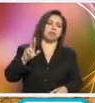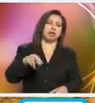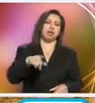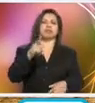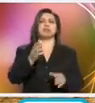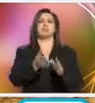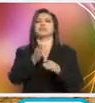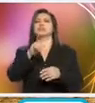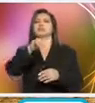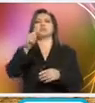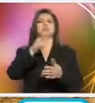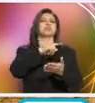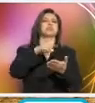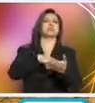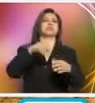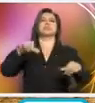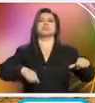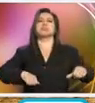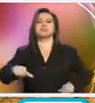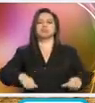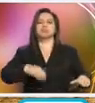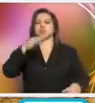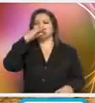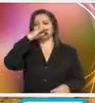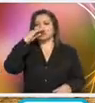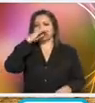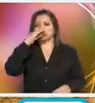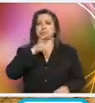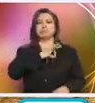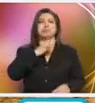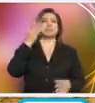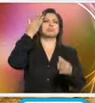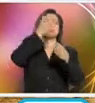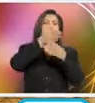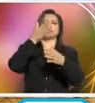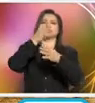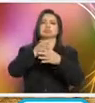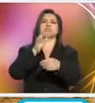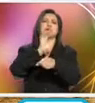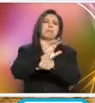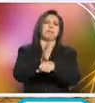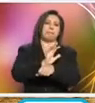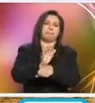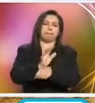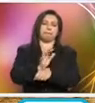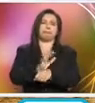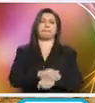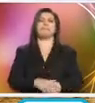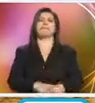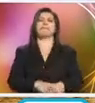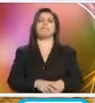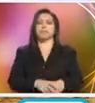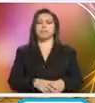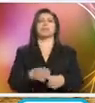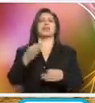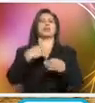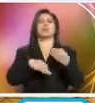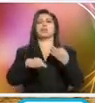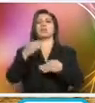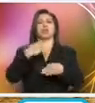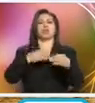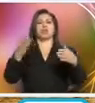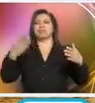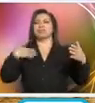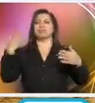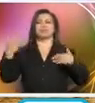fin de semana, actividades gratis este fin de semana, películas recién reseñadas, opciones la oportunidad de entretenimiento, ¿no? En general, y vale mucho la